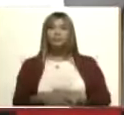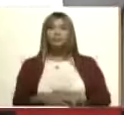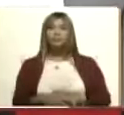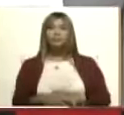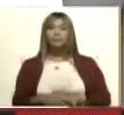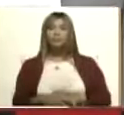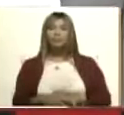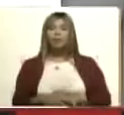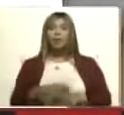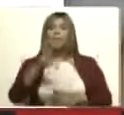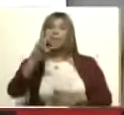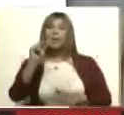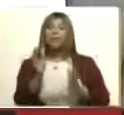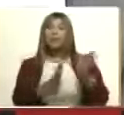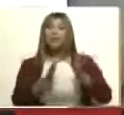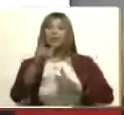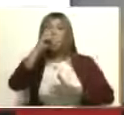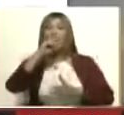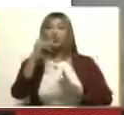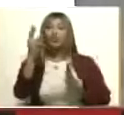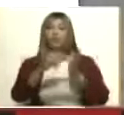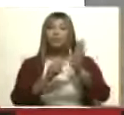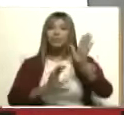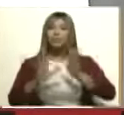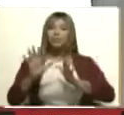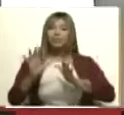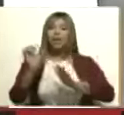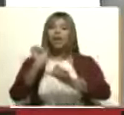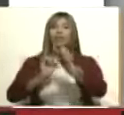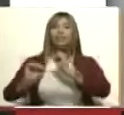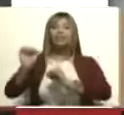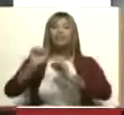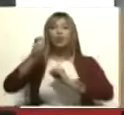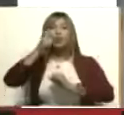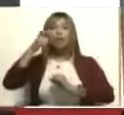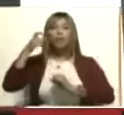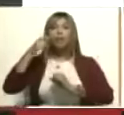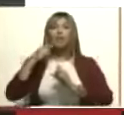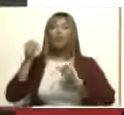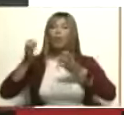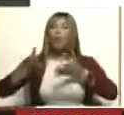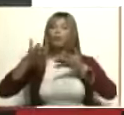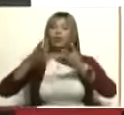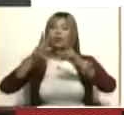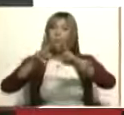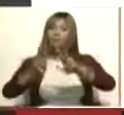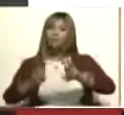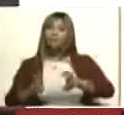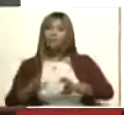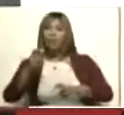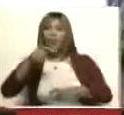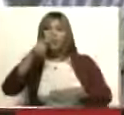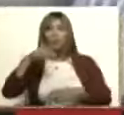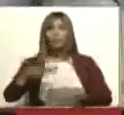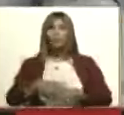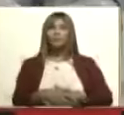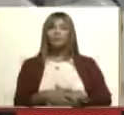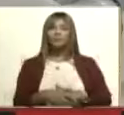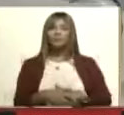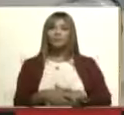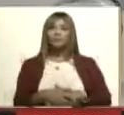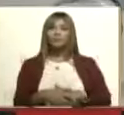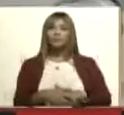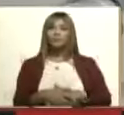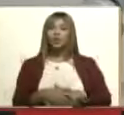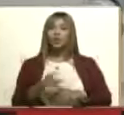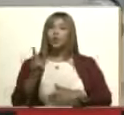Ajá, 20 de marzo del año 2015. Defensor del pueblo recomienda exhumar a Cancerbero. Ajá.